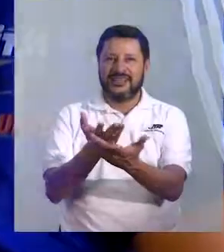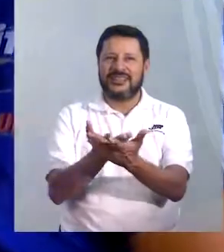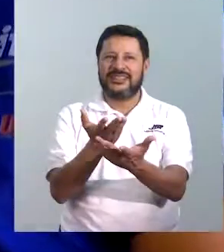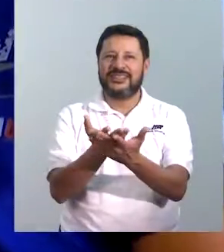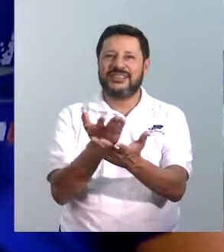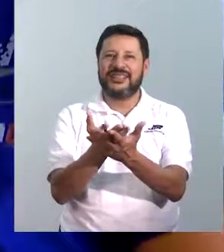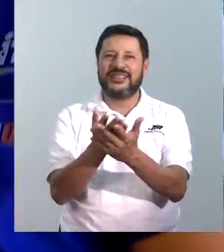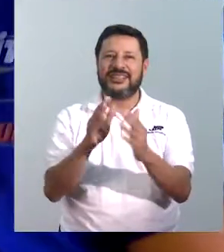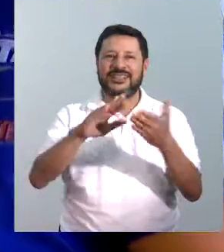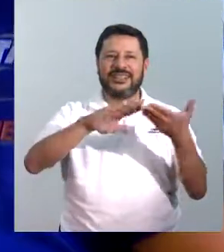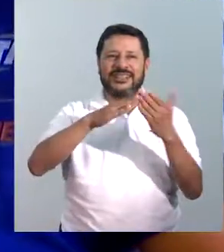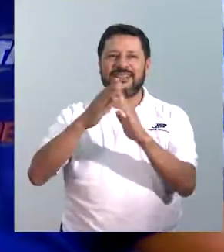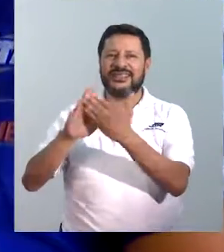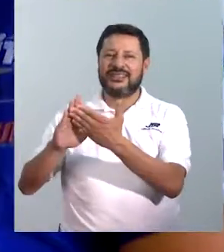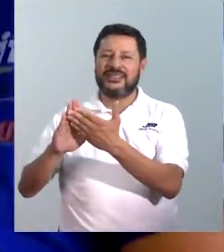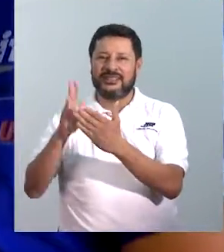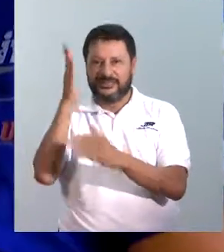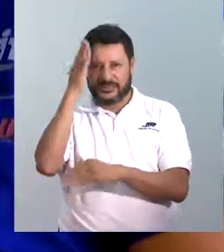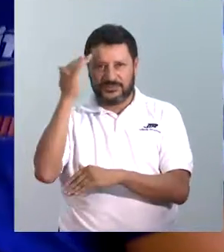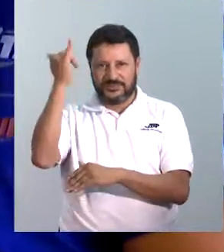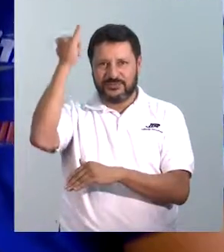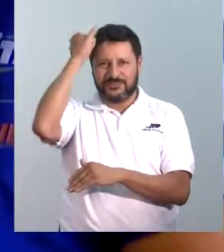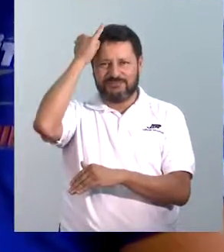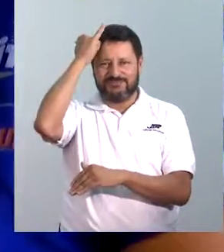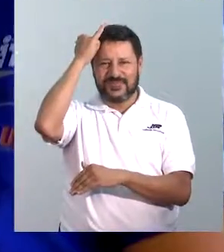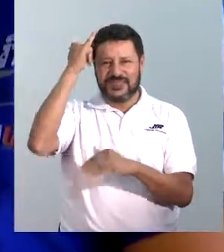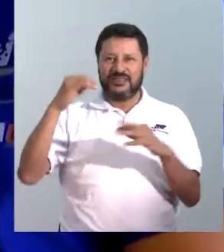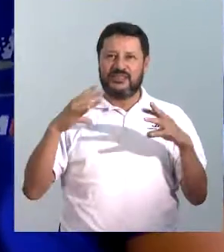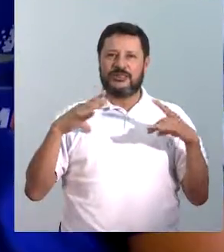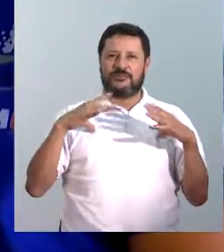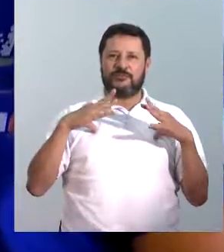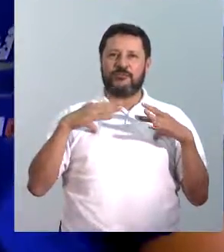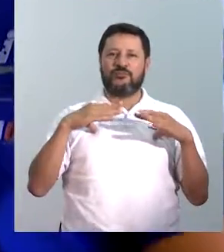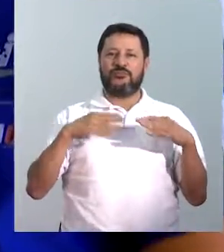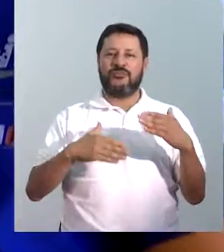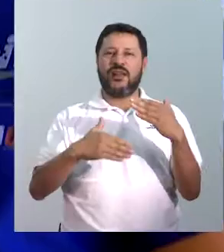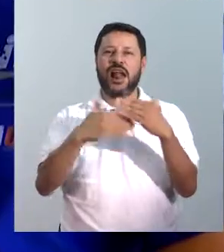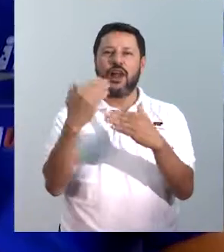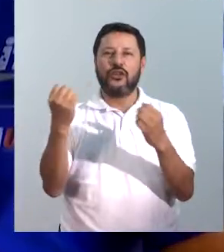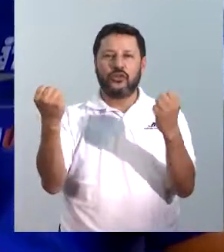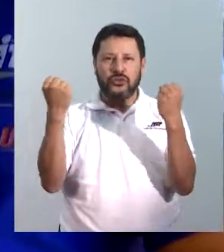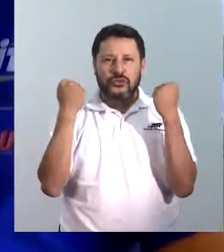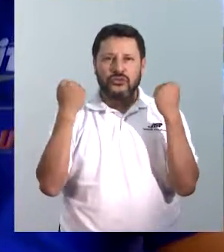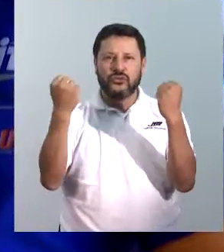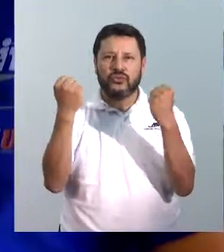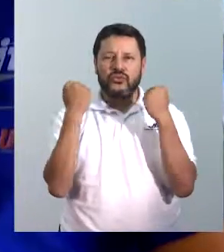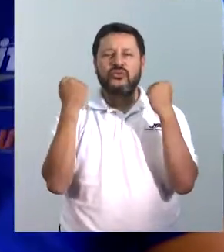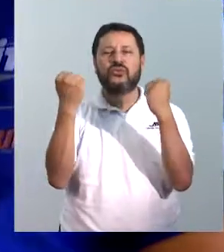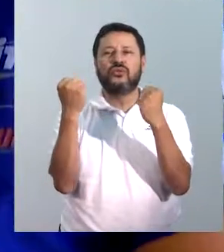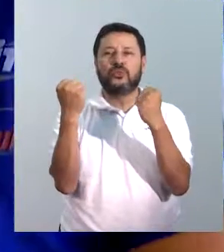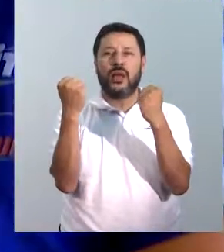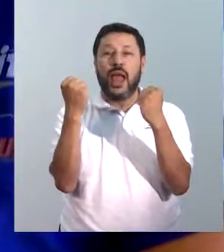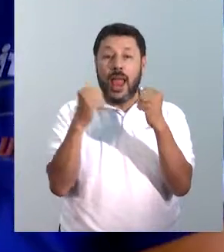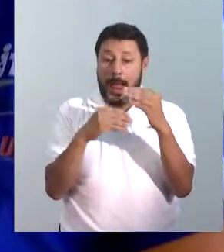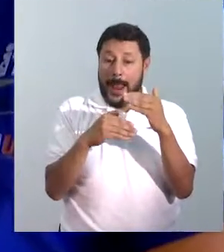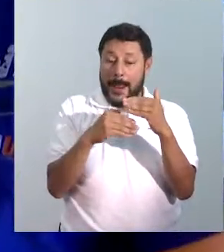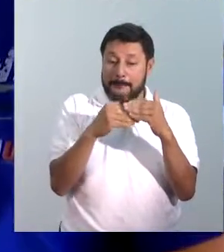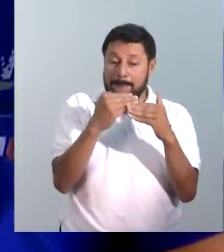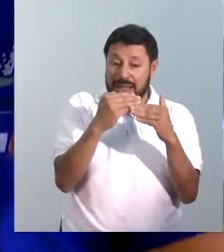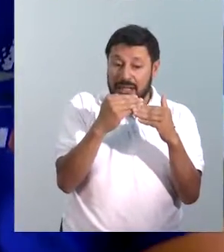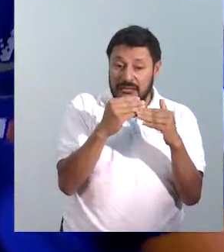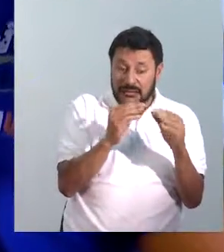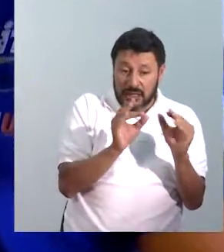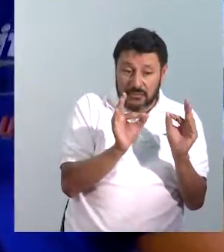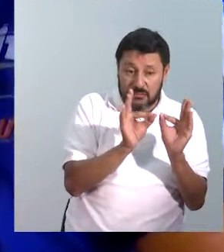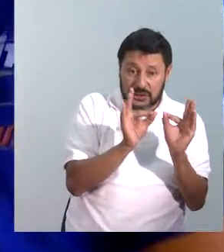Las recomendaciones para toda la comunidad académica en este periodo de vacaciones es de que empiece a hacer la actividad física de una forma progresiva. Es